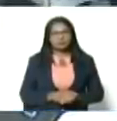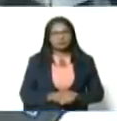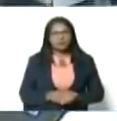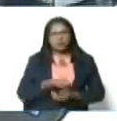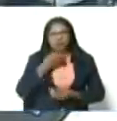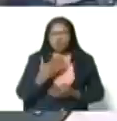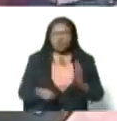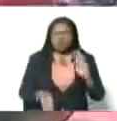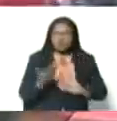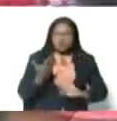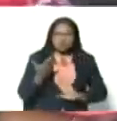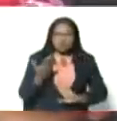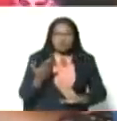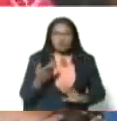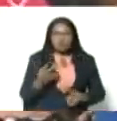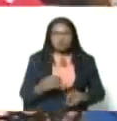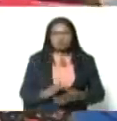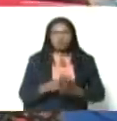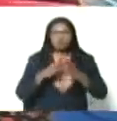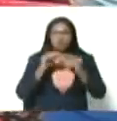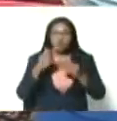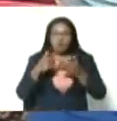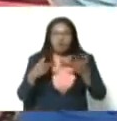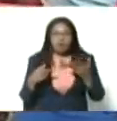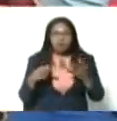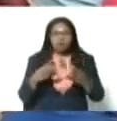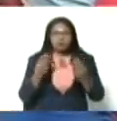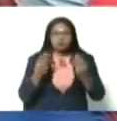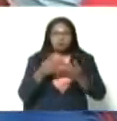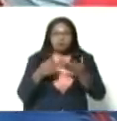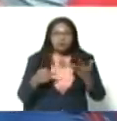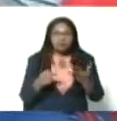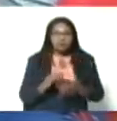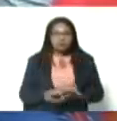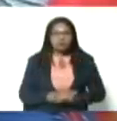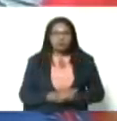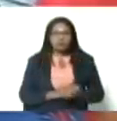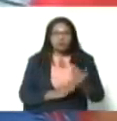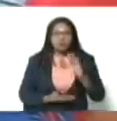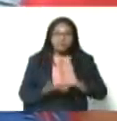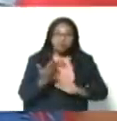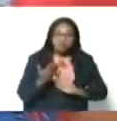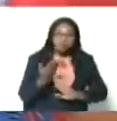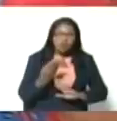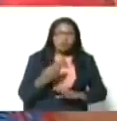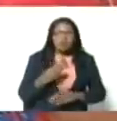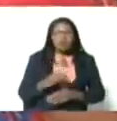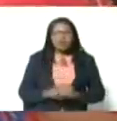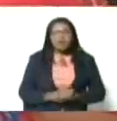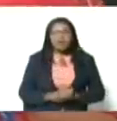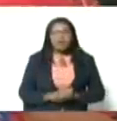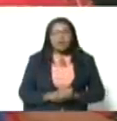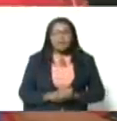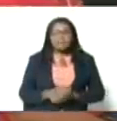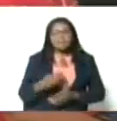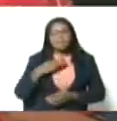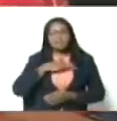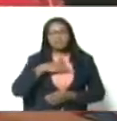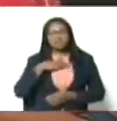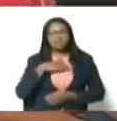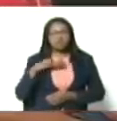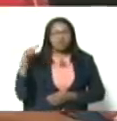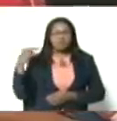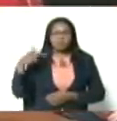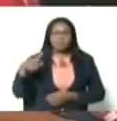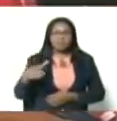muy importante todas estas cosas. Son muchas cosas. Cuando yo vengo a los actos de la gran misión Transporte de Venezuela, son cuántas cosas que hay